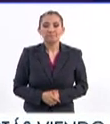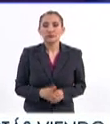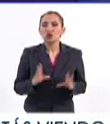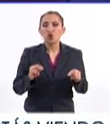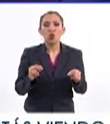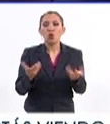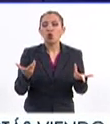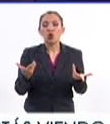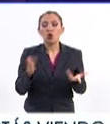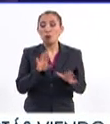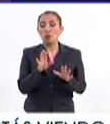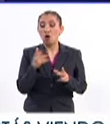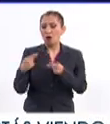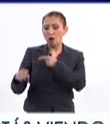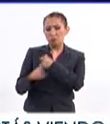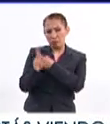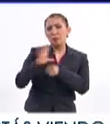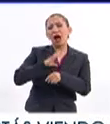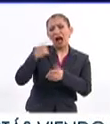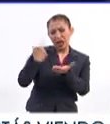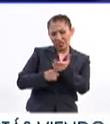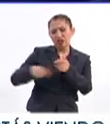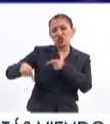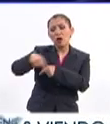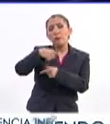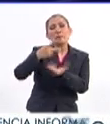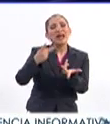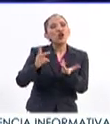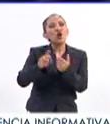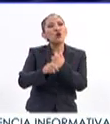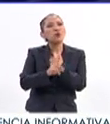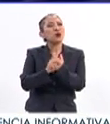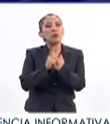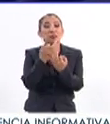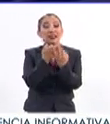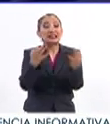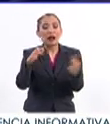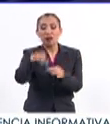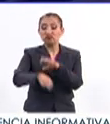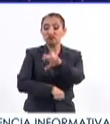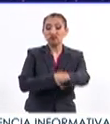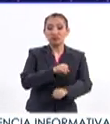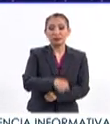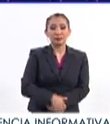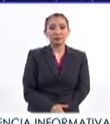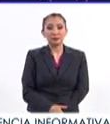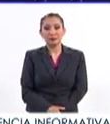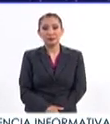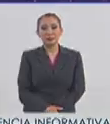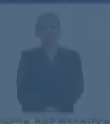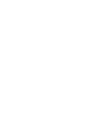no porque no hubiera conflictos, claro que los había, pero más bien había conflictos territoriales.